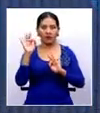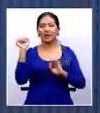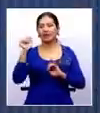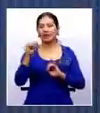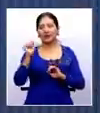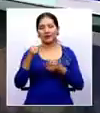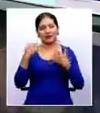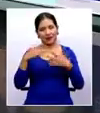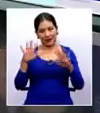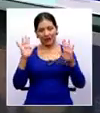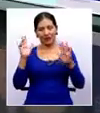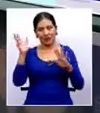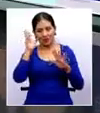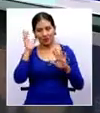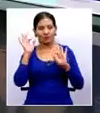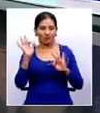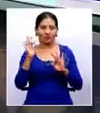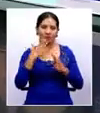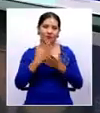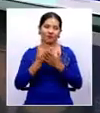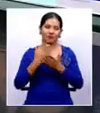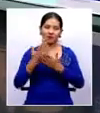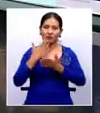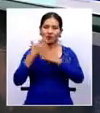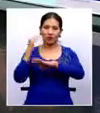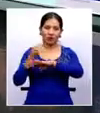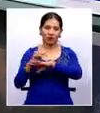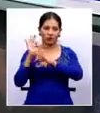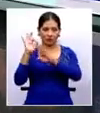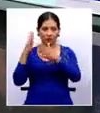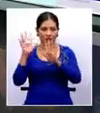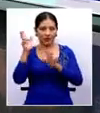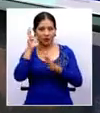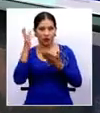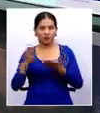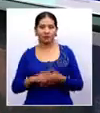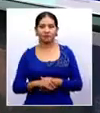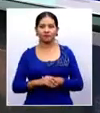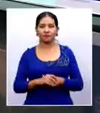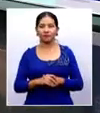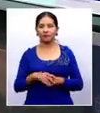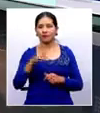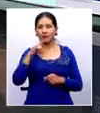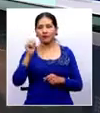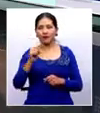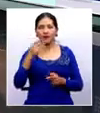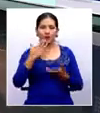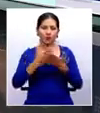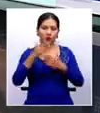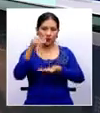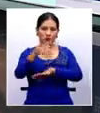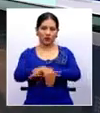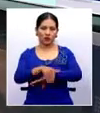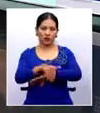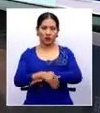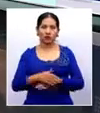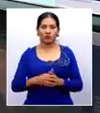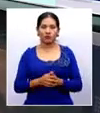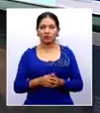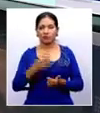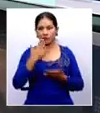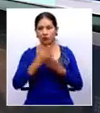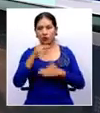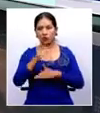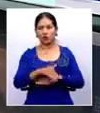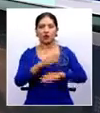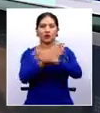sí la estamos escuchando. ¿Ahora sí escuchando. Me escucha? ¿Cómo está, senadora? Buenas noches. ¿Me escuchó la pregunta? ¿Cómo está? Buenas noches. Un gusto. Buenas noches,